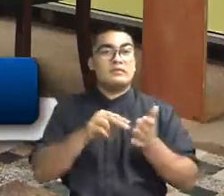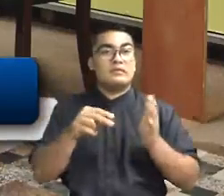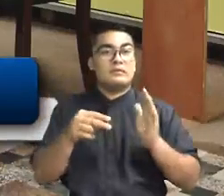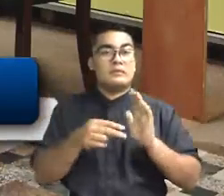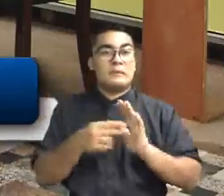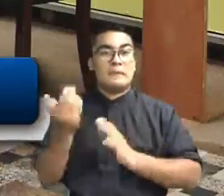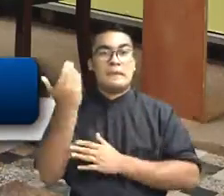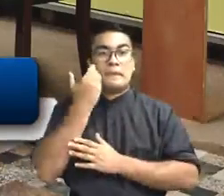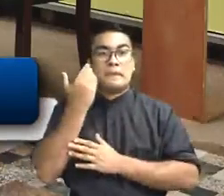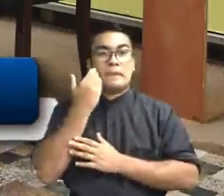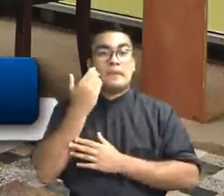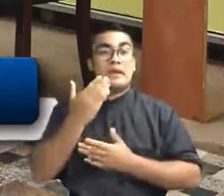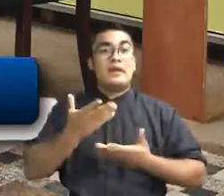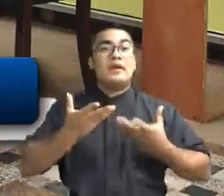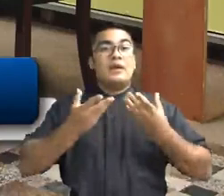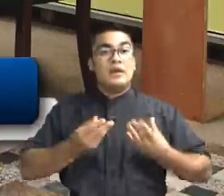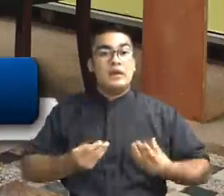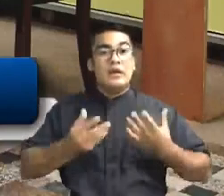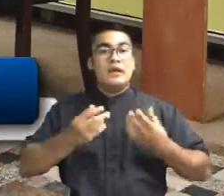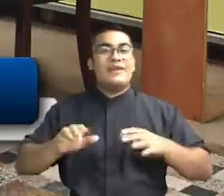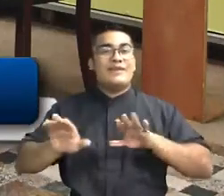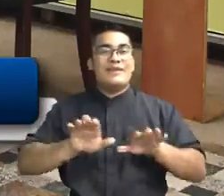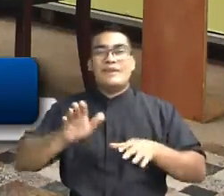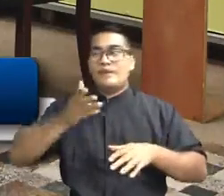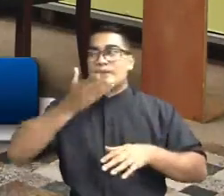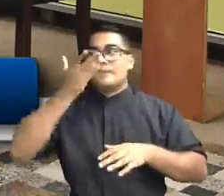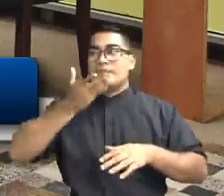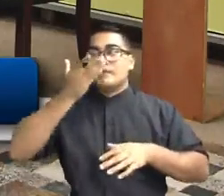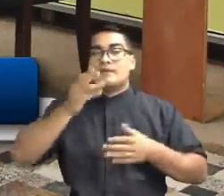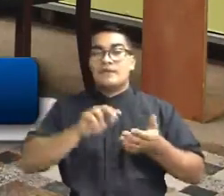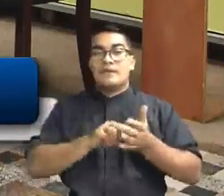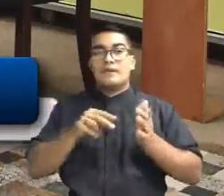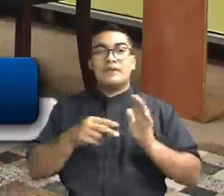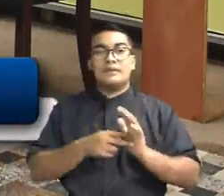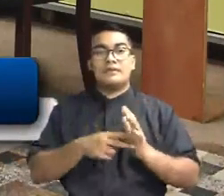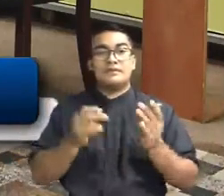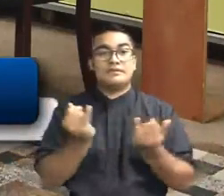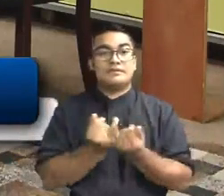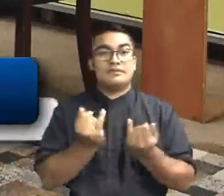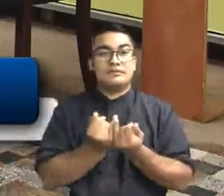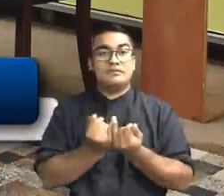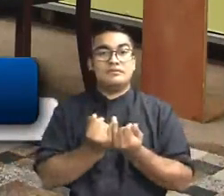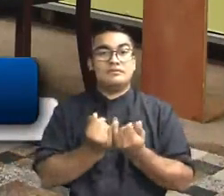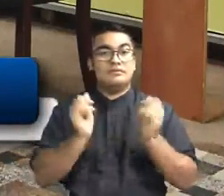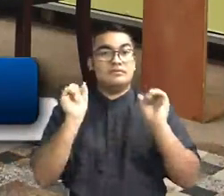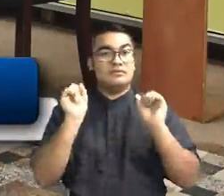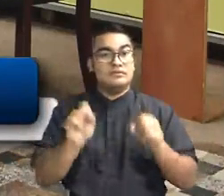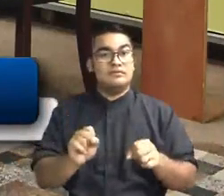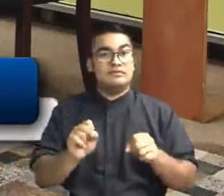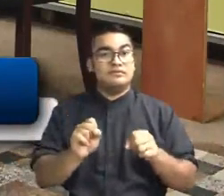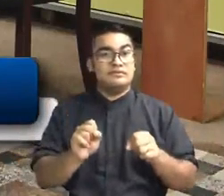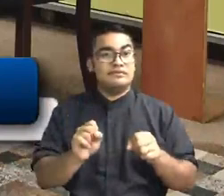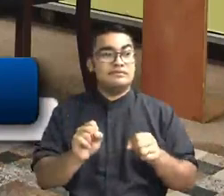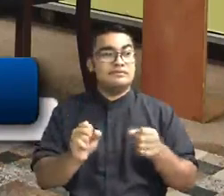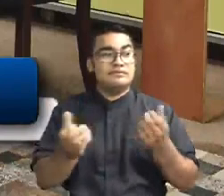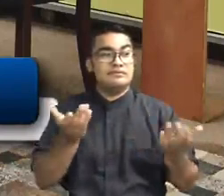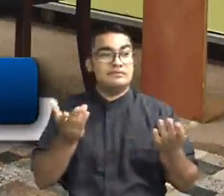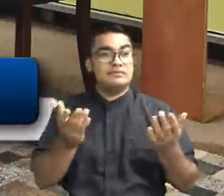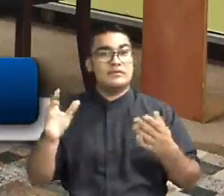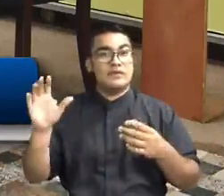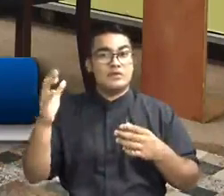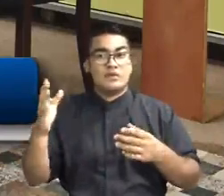respiratoria aguda, no pueden respirar, incluso tenemos que entubarlo y conectarlo a un